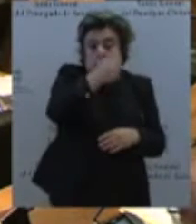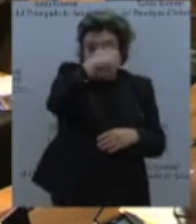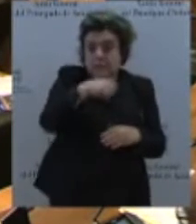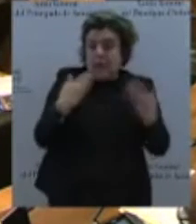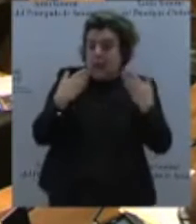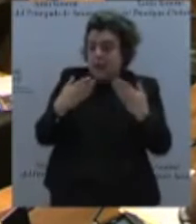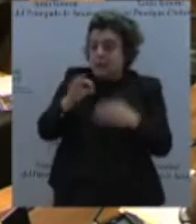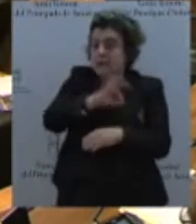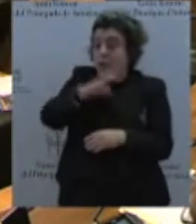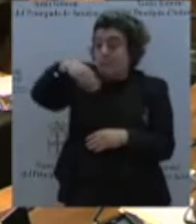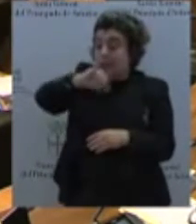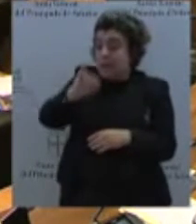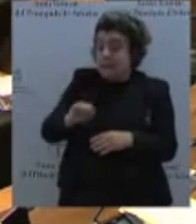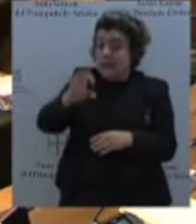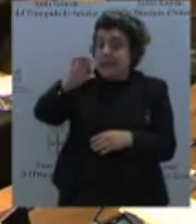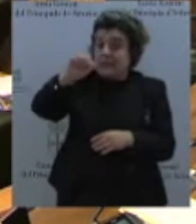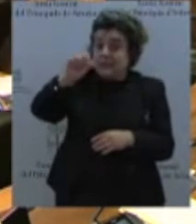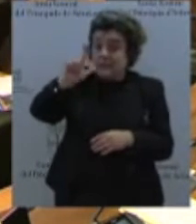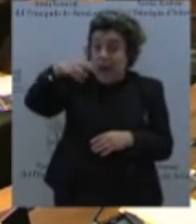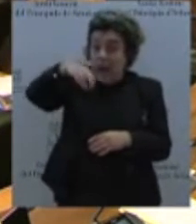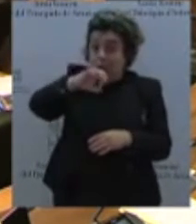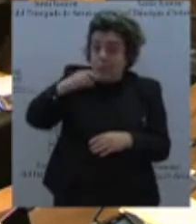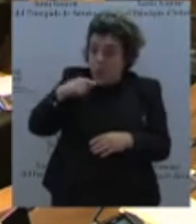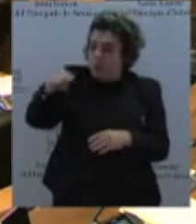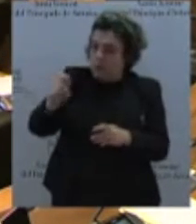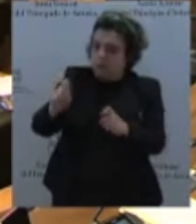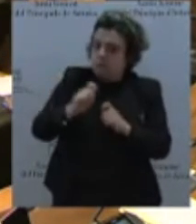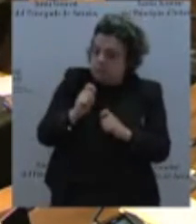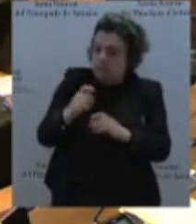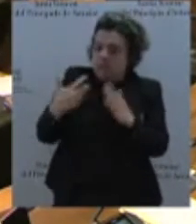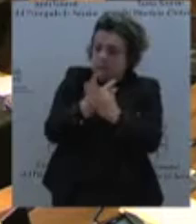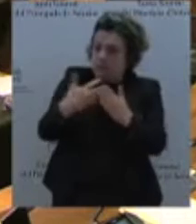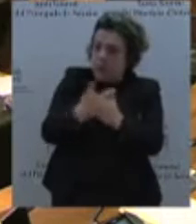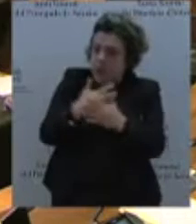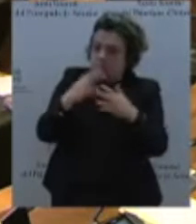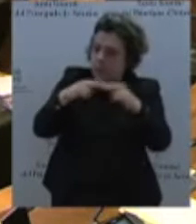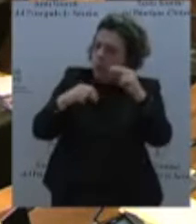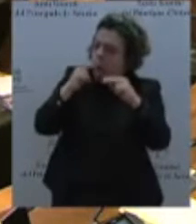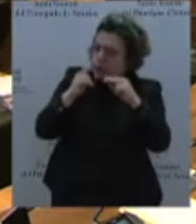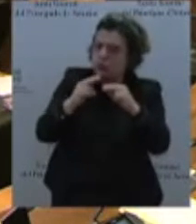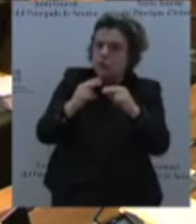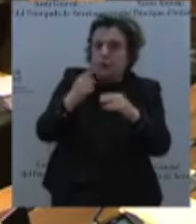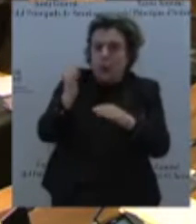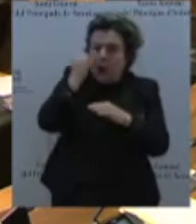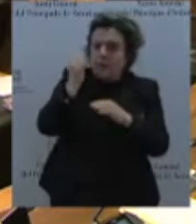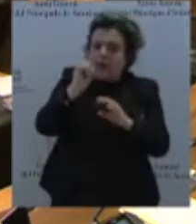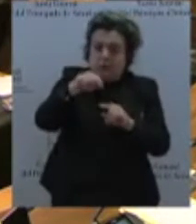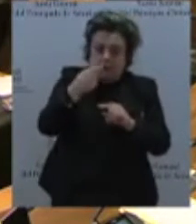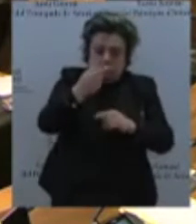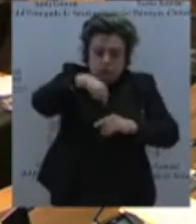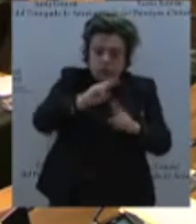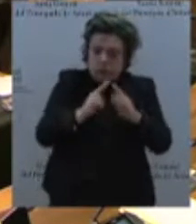traer de esta forma constructiva un planteamiento que desde luego estudiaremos en la Consejería de Salud y en el Gobierno de